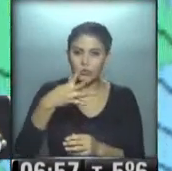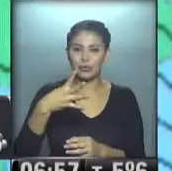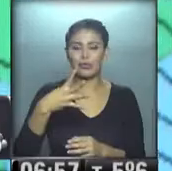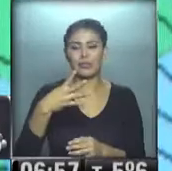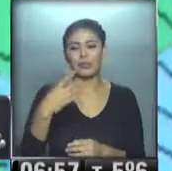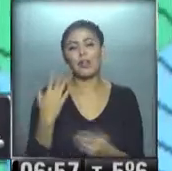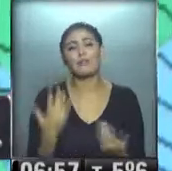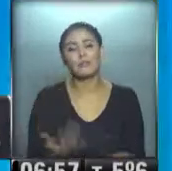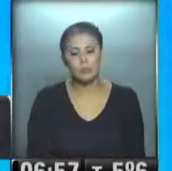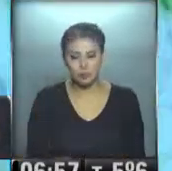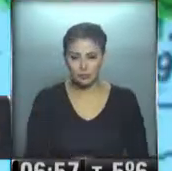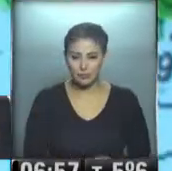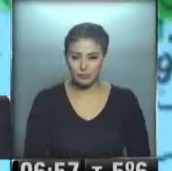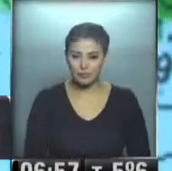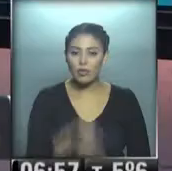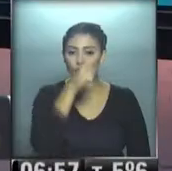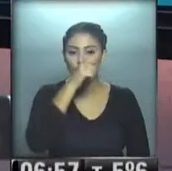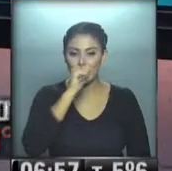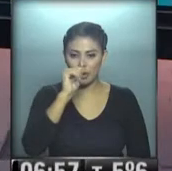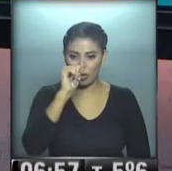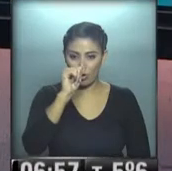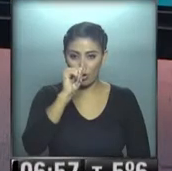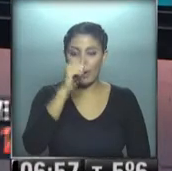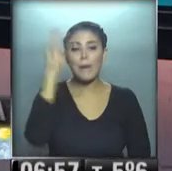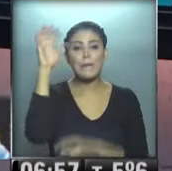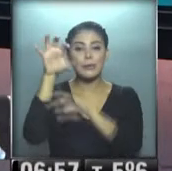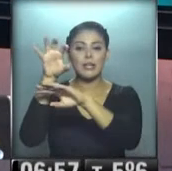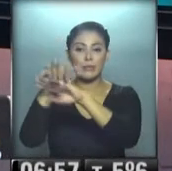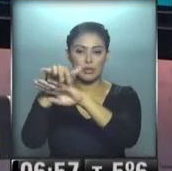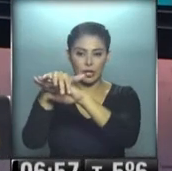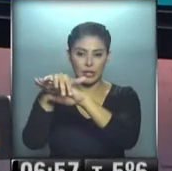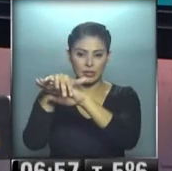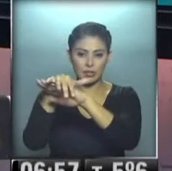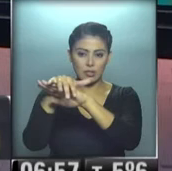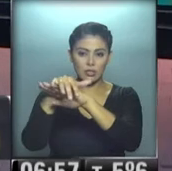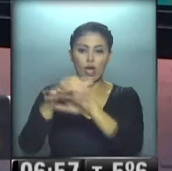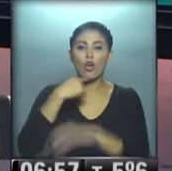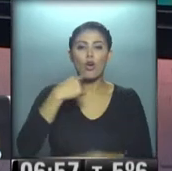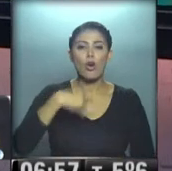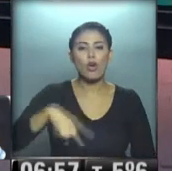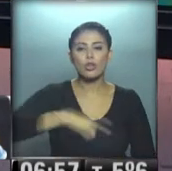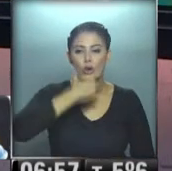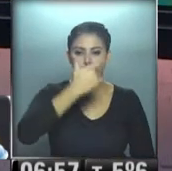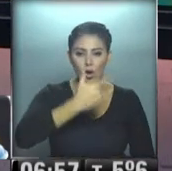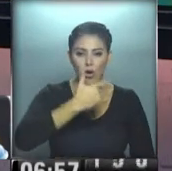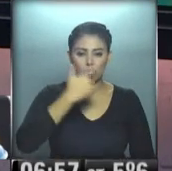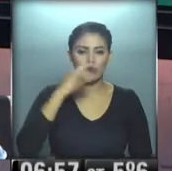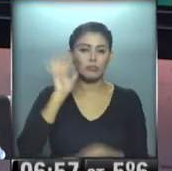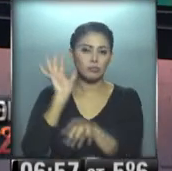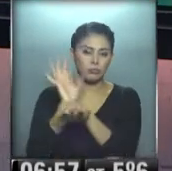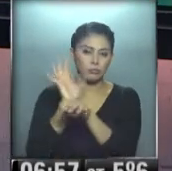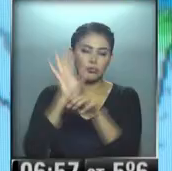alejan una de la otra. Domingo, Misiones, bien rojo ahí en el norte,